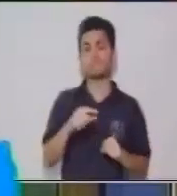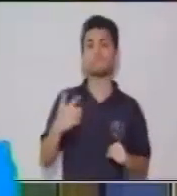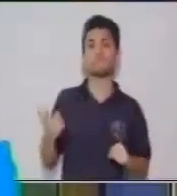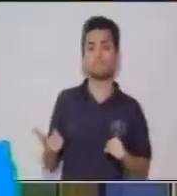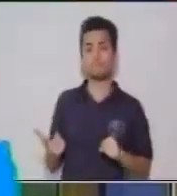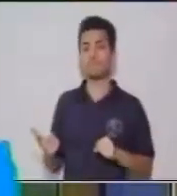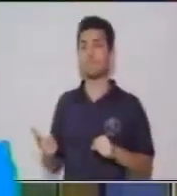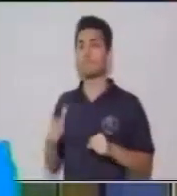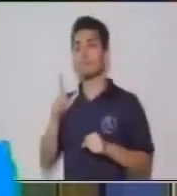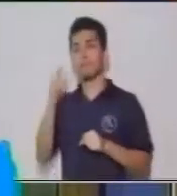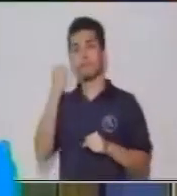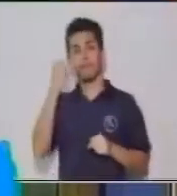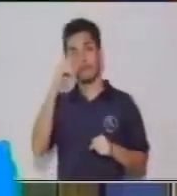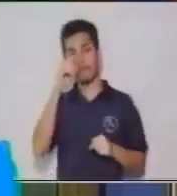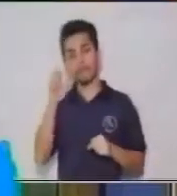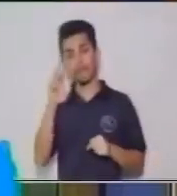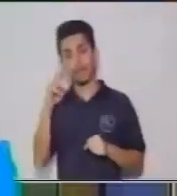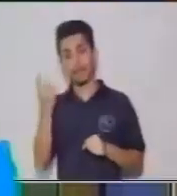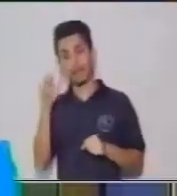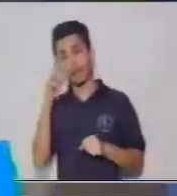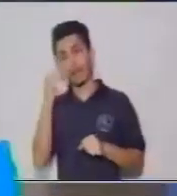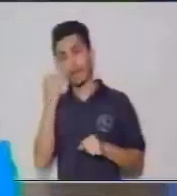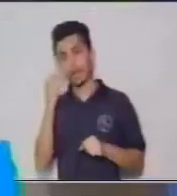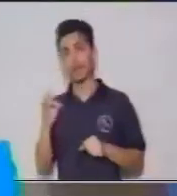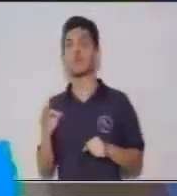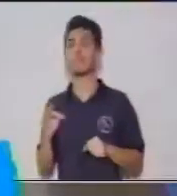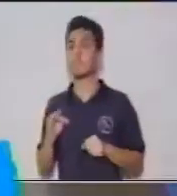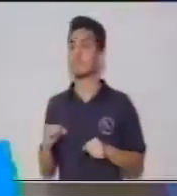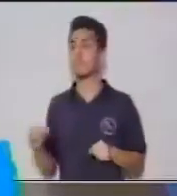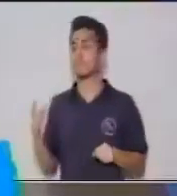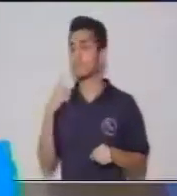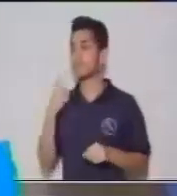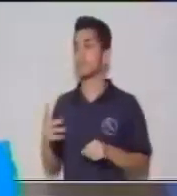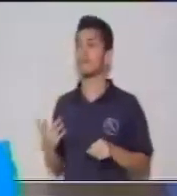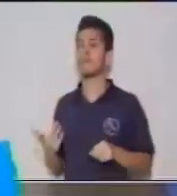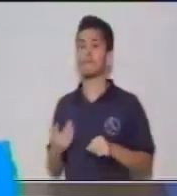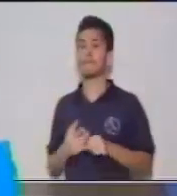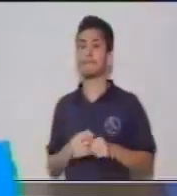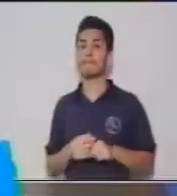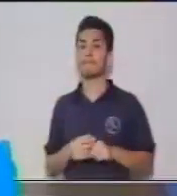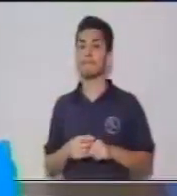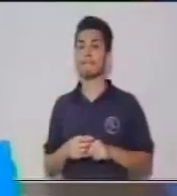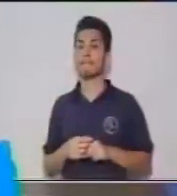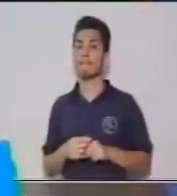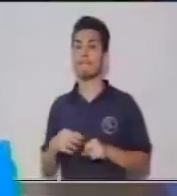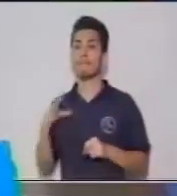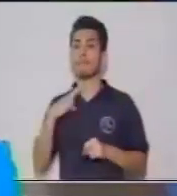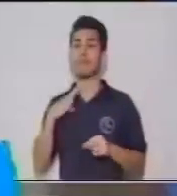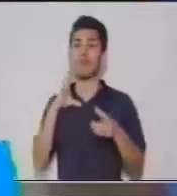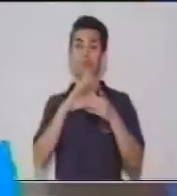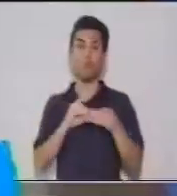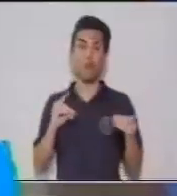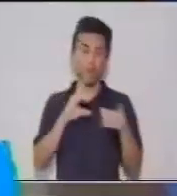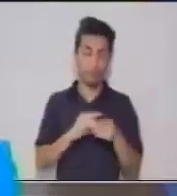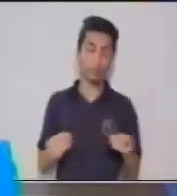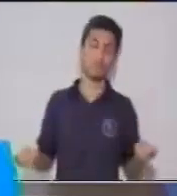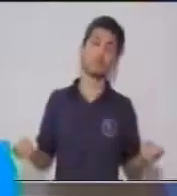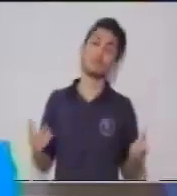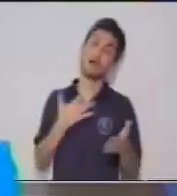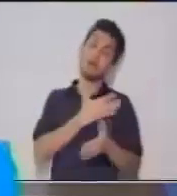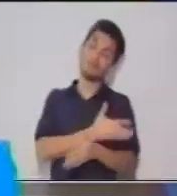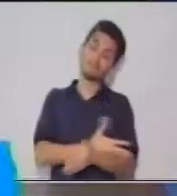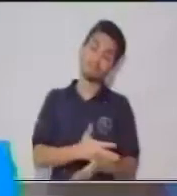en los literarios, porque sé que ya lo sabían, pero les vuelvo a repetir, están los cuentos, las leyendas,